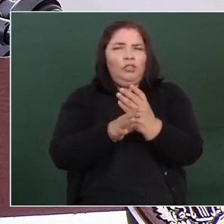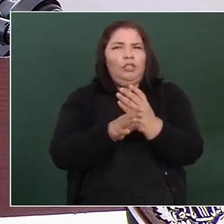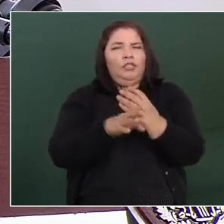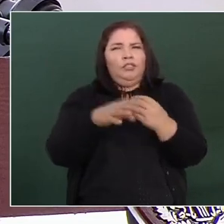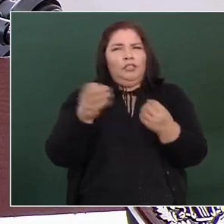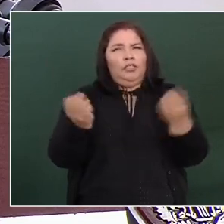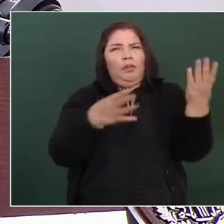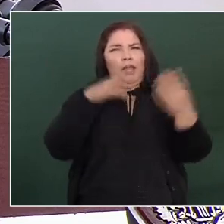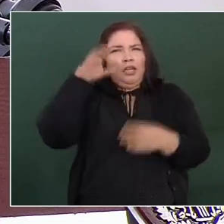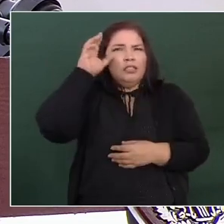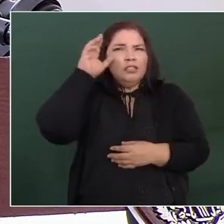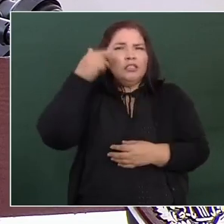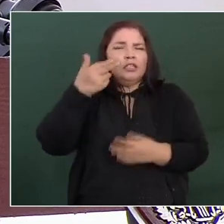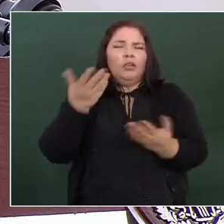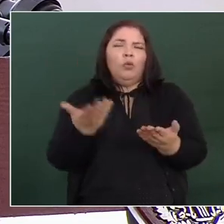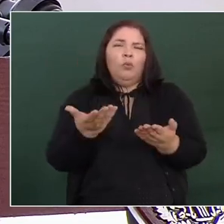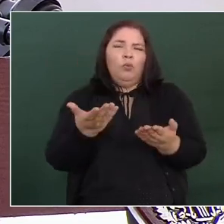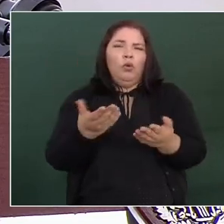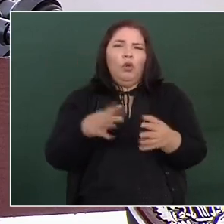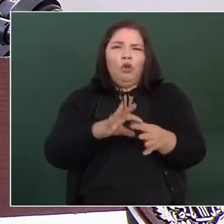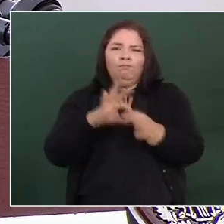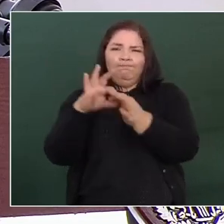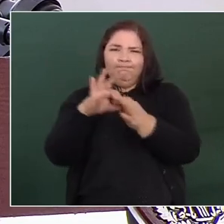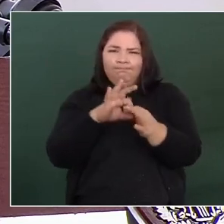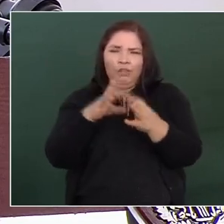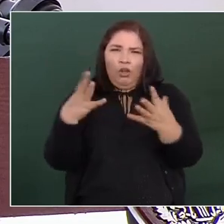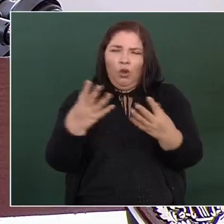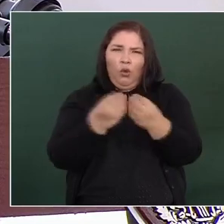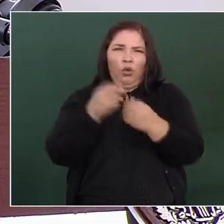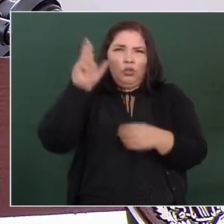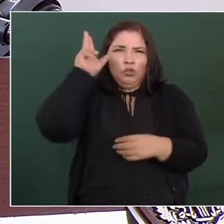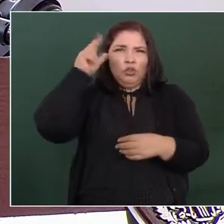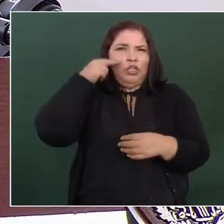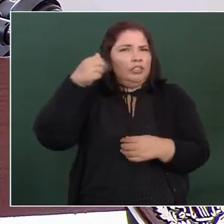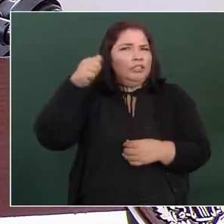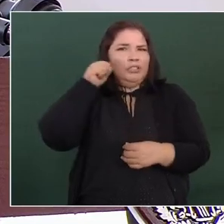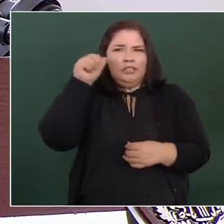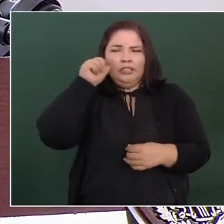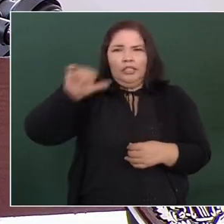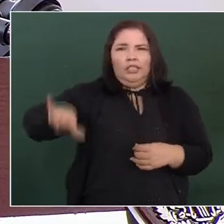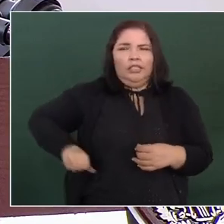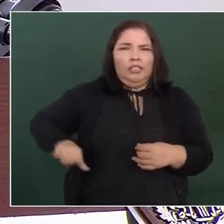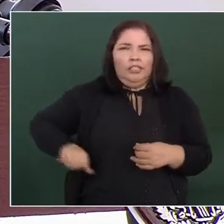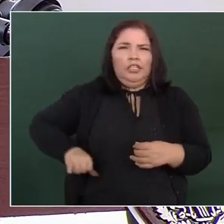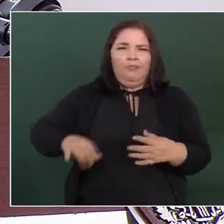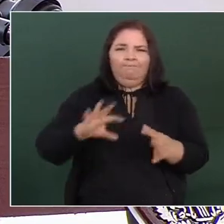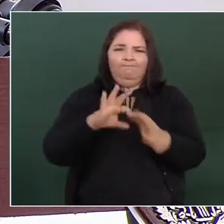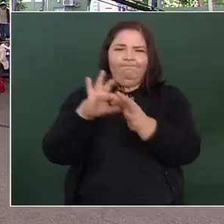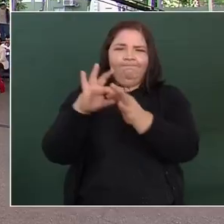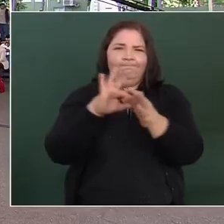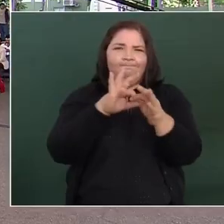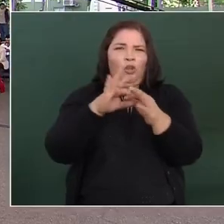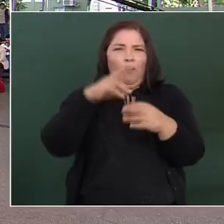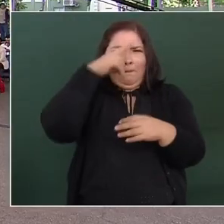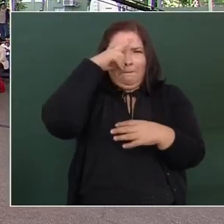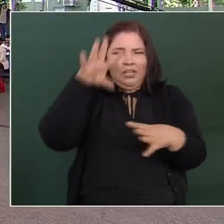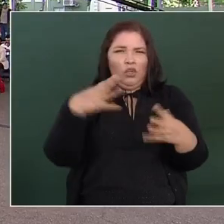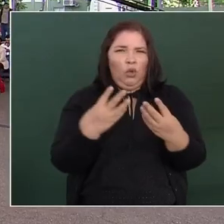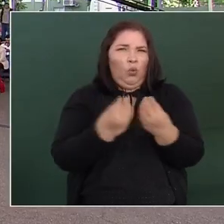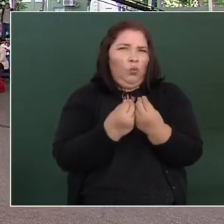y desde luego pues una alianza que a China siempre le ha interesado mucho tener una relación con